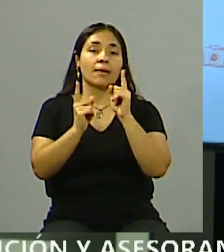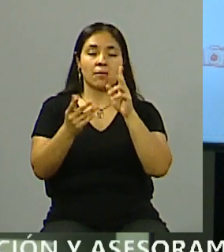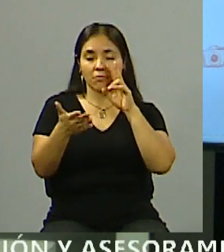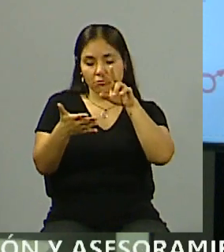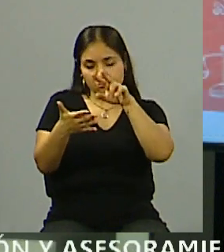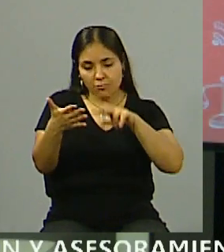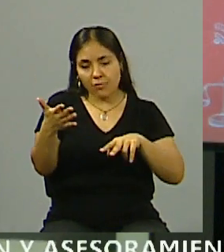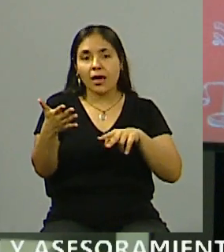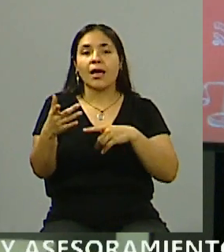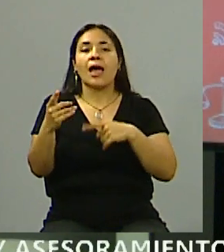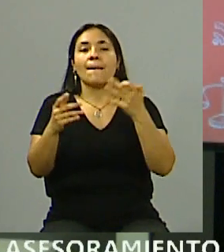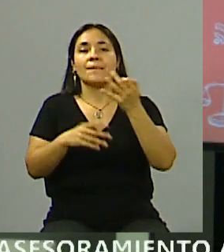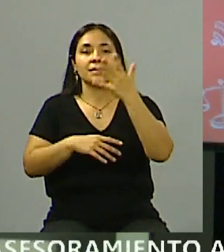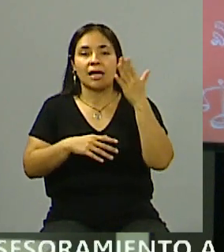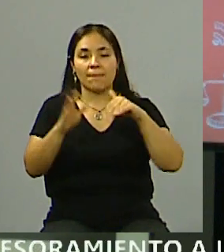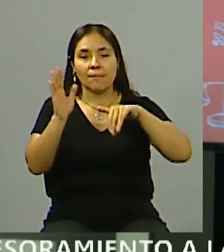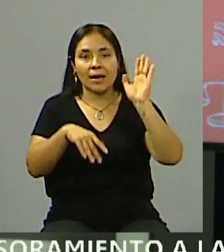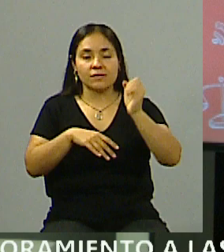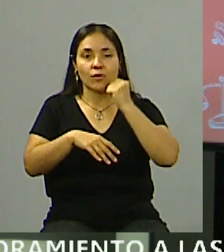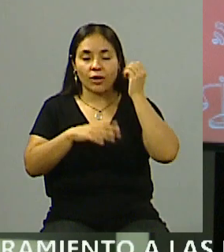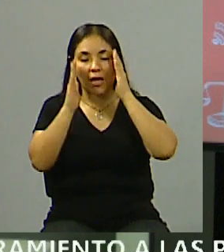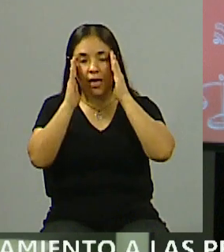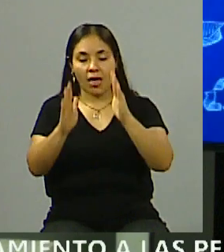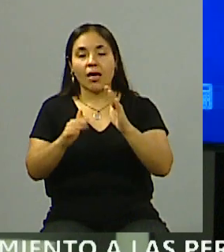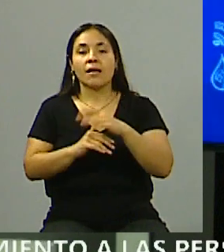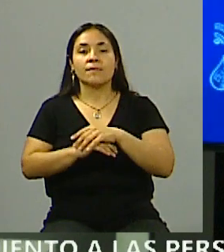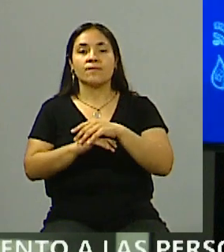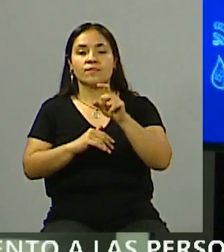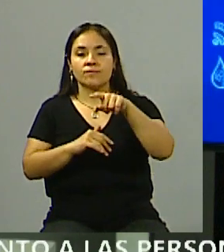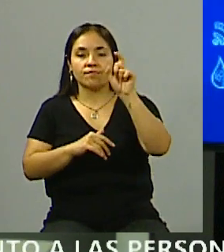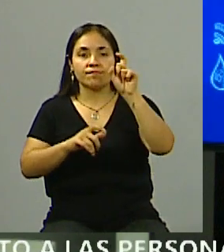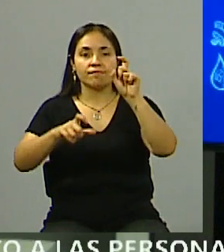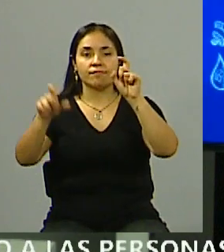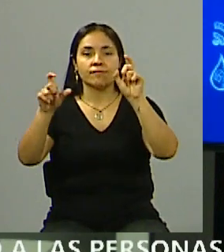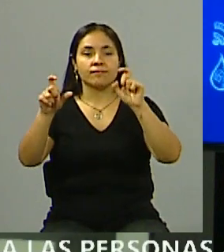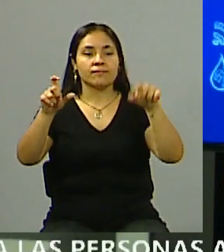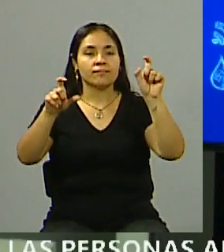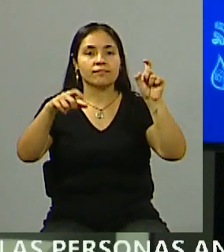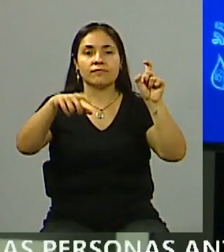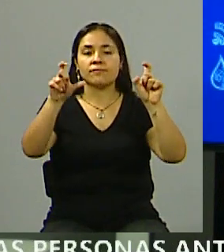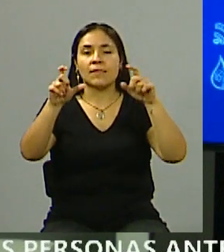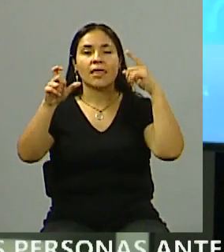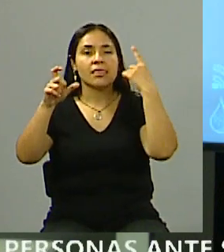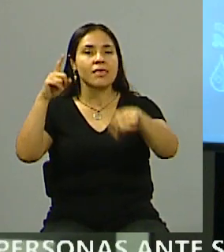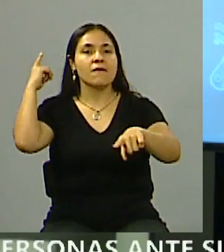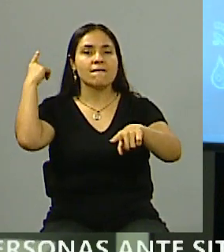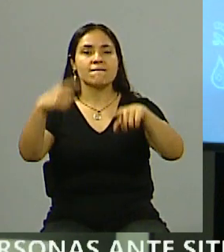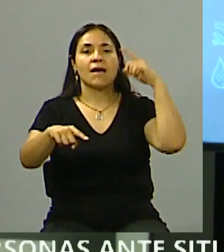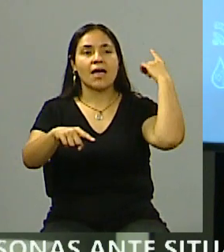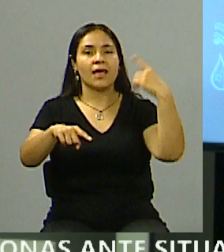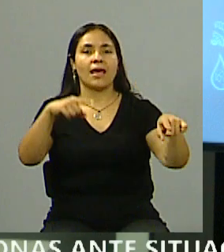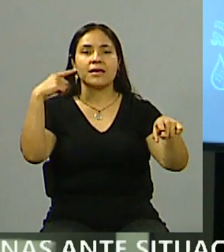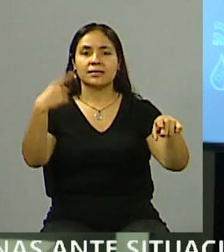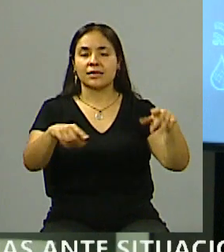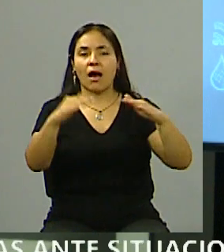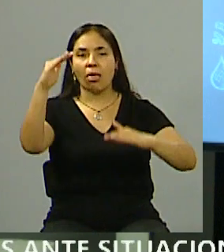la que pone el ojo en identificar las desigualdades, ¿no? En leer esas diferencias